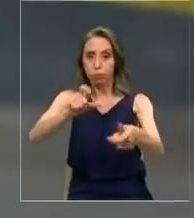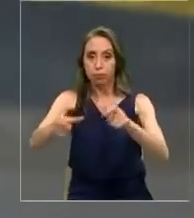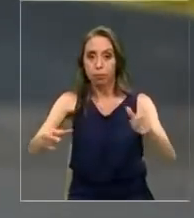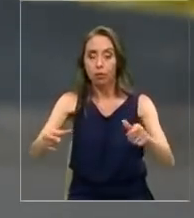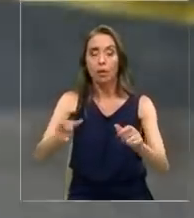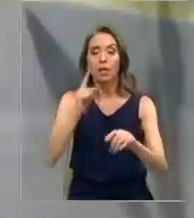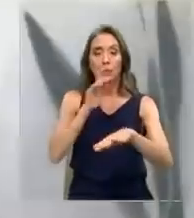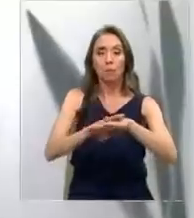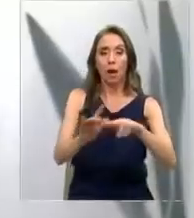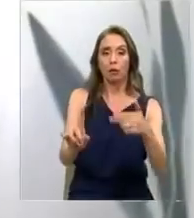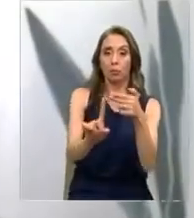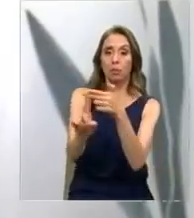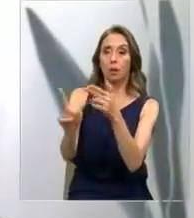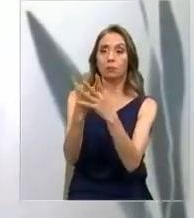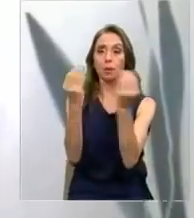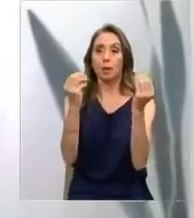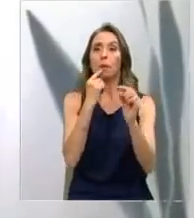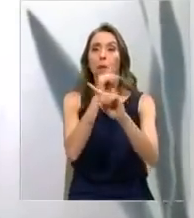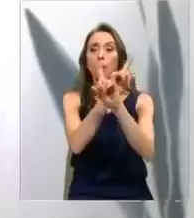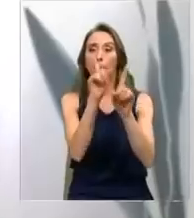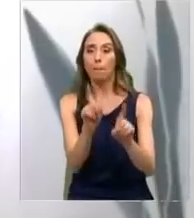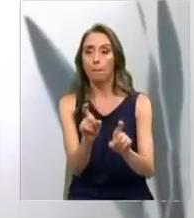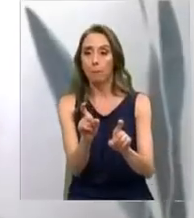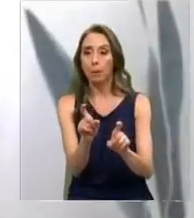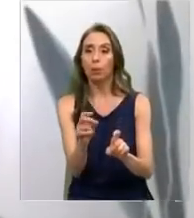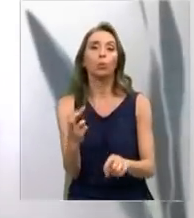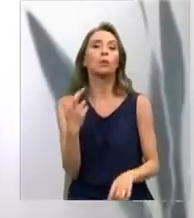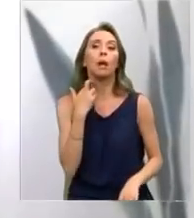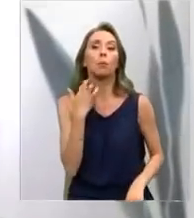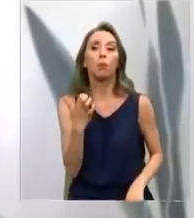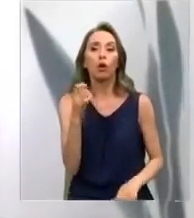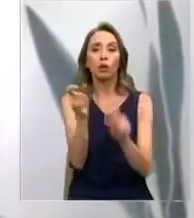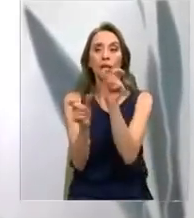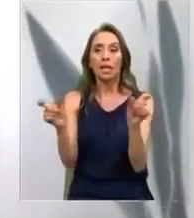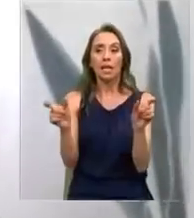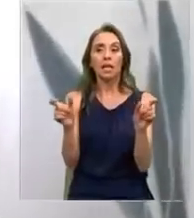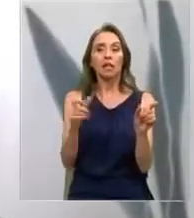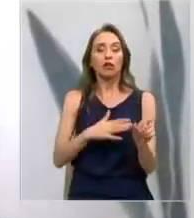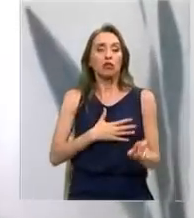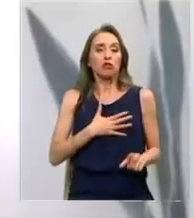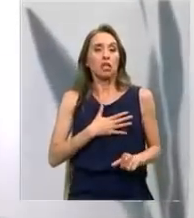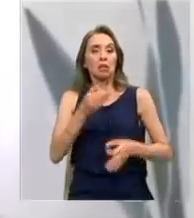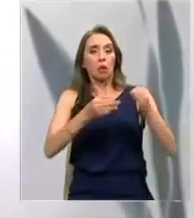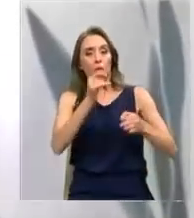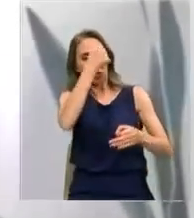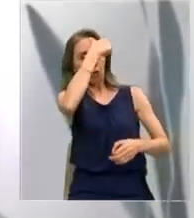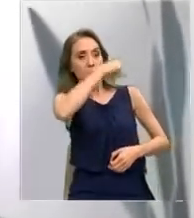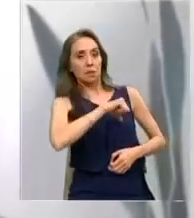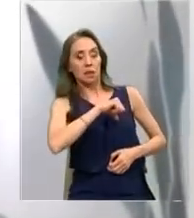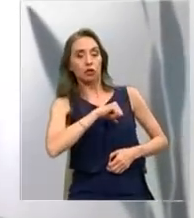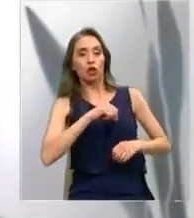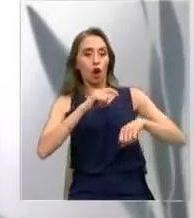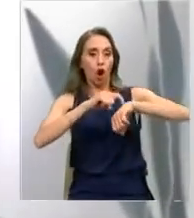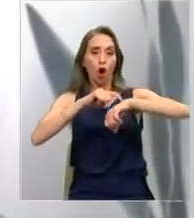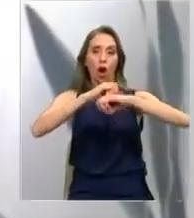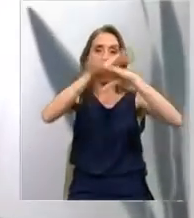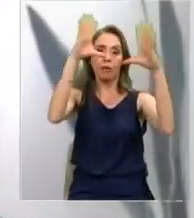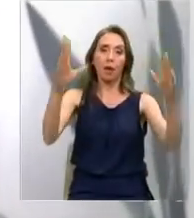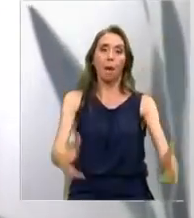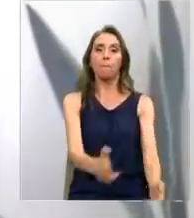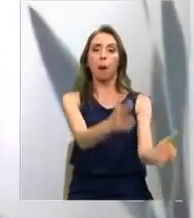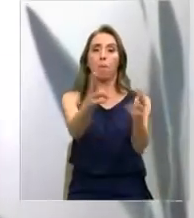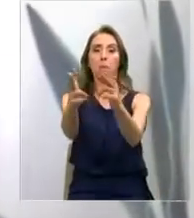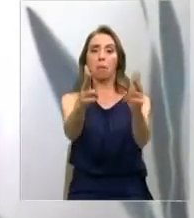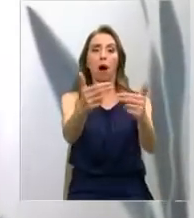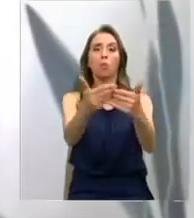mantienen prófugos. Creo que la pregunta es el por qué se sienten con esa impunidad para ejecutar a plena luz del día, en